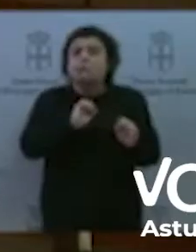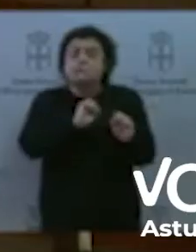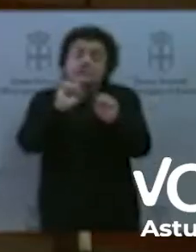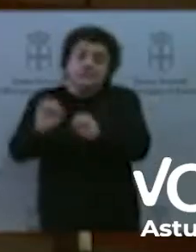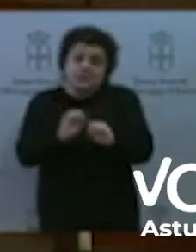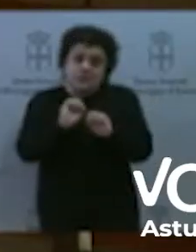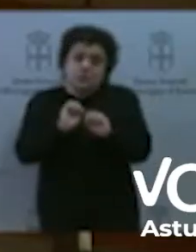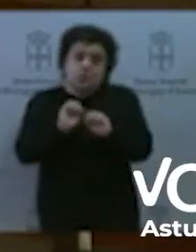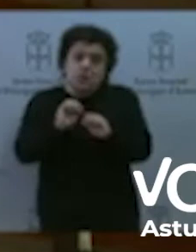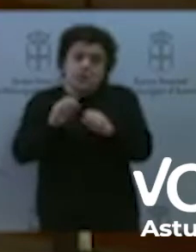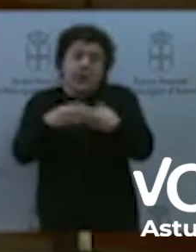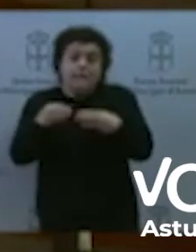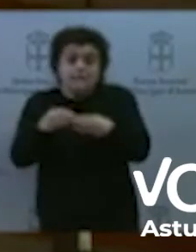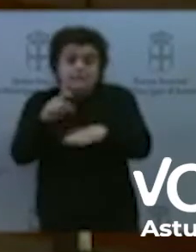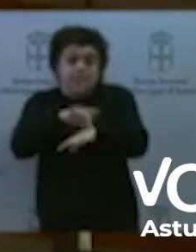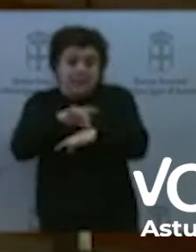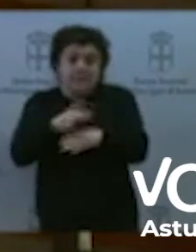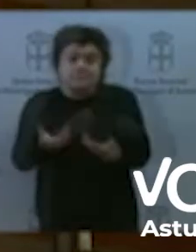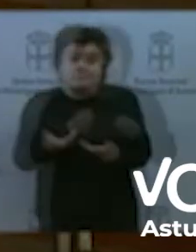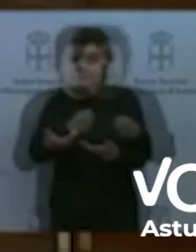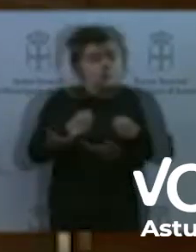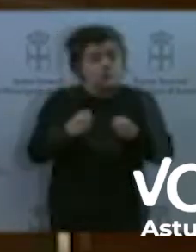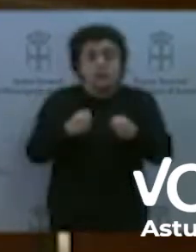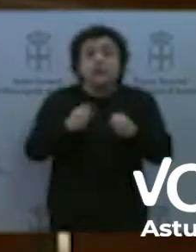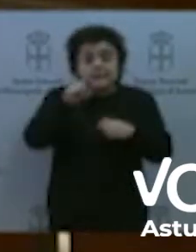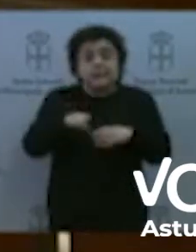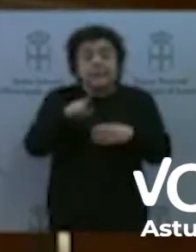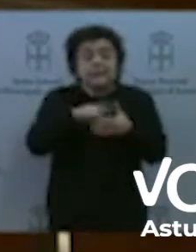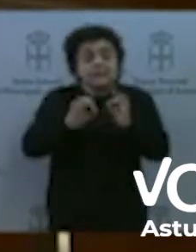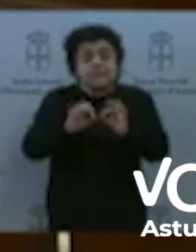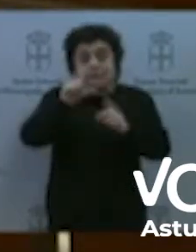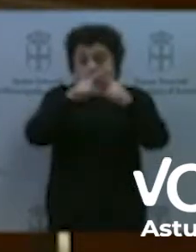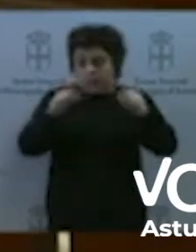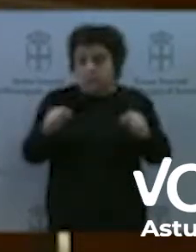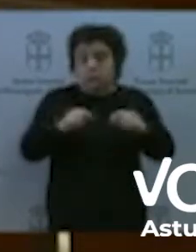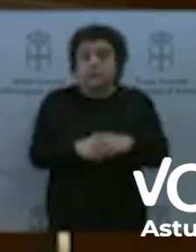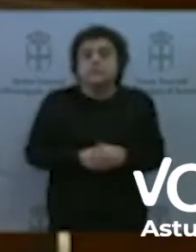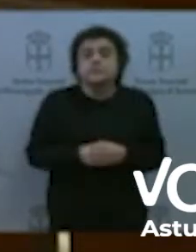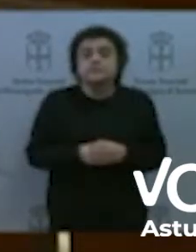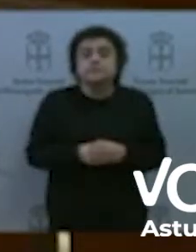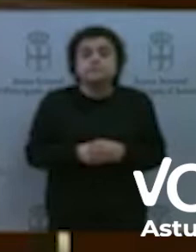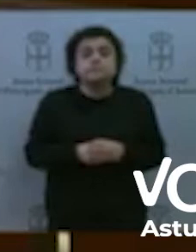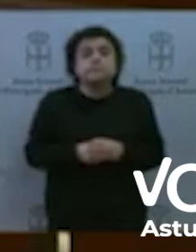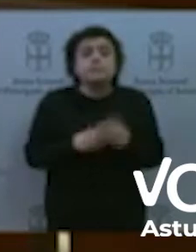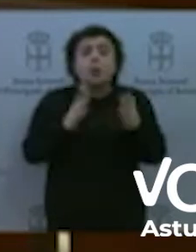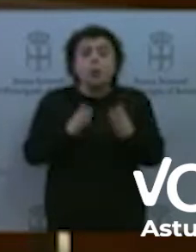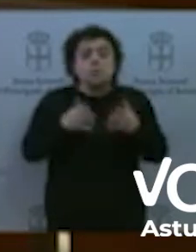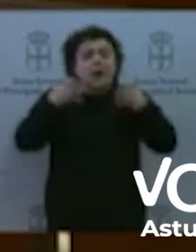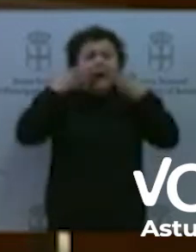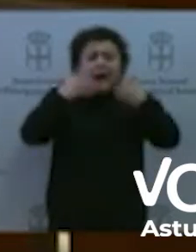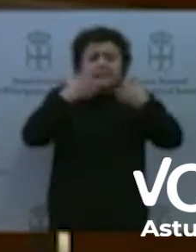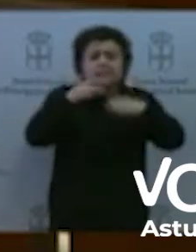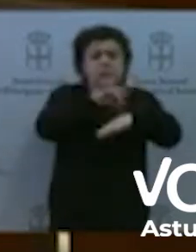Hay muchas patologías no COVID que no están siendo atendidas. El deterioro que sufre la atención primaria afecta negativamente a la